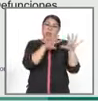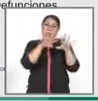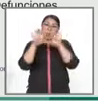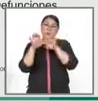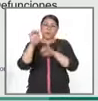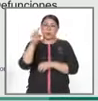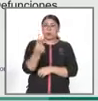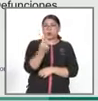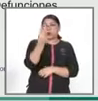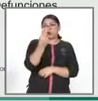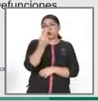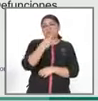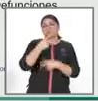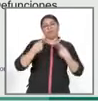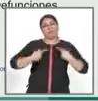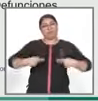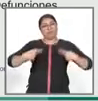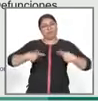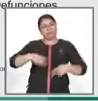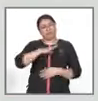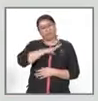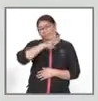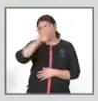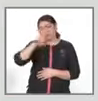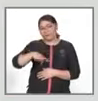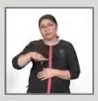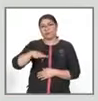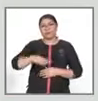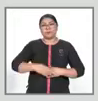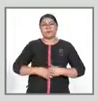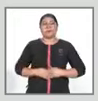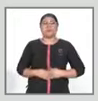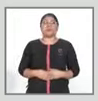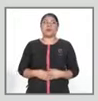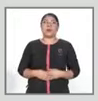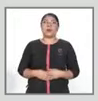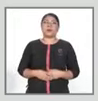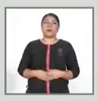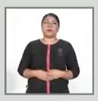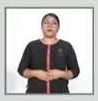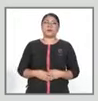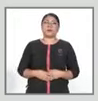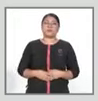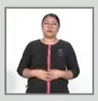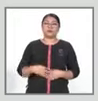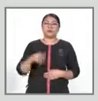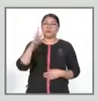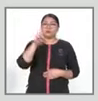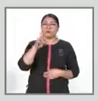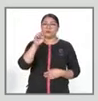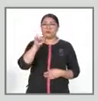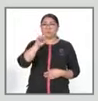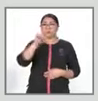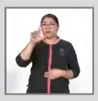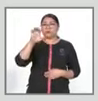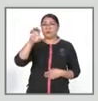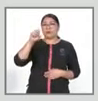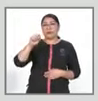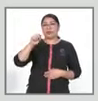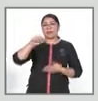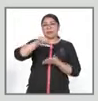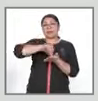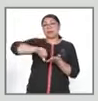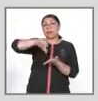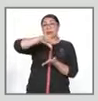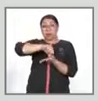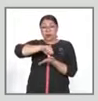1902 han sido de funciones a nivel jurisdiccional la jurisdicción sanitaria número